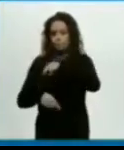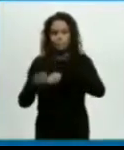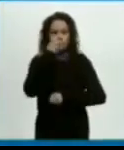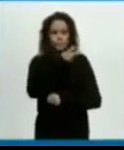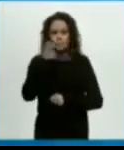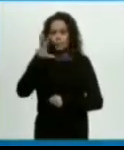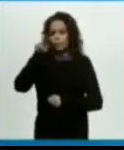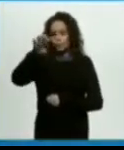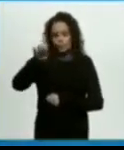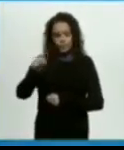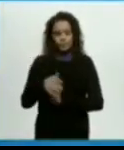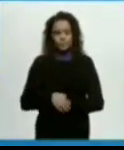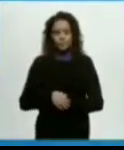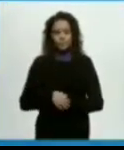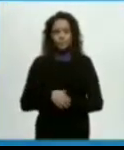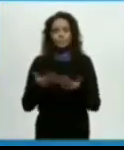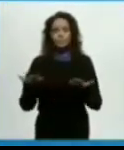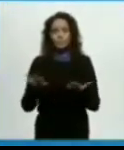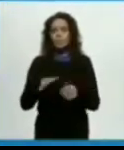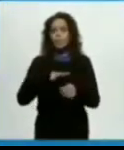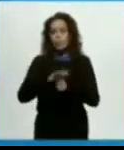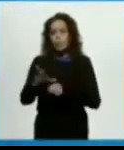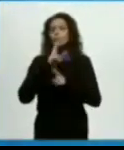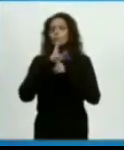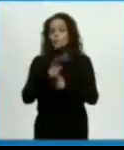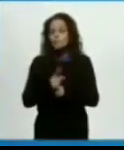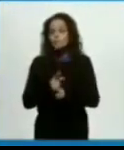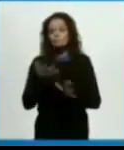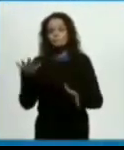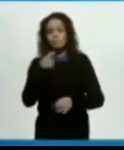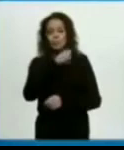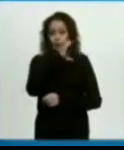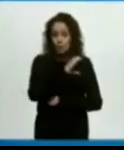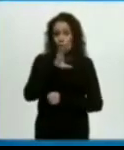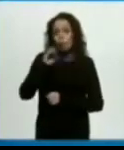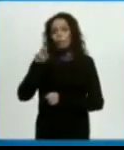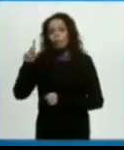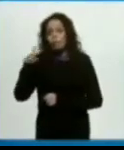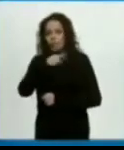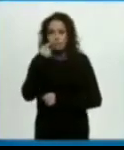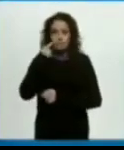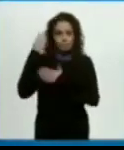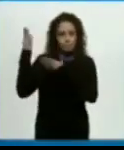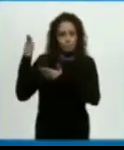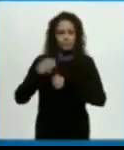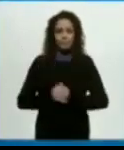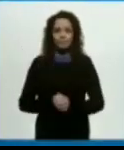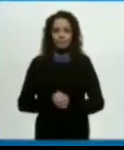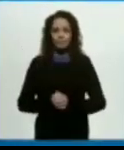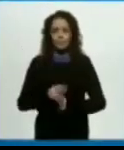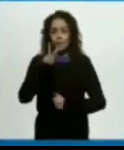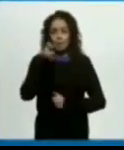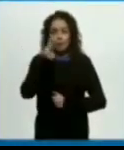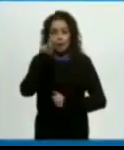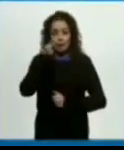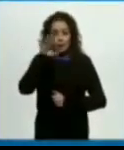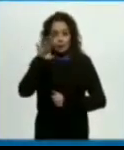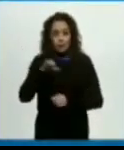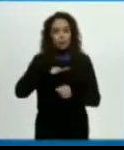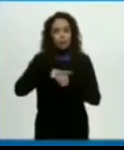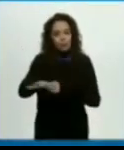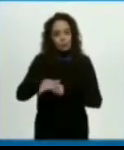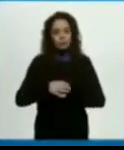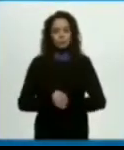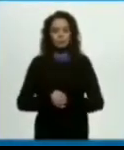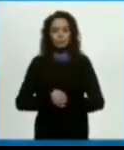La respuesta debe estar entre la C o D. Entonces observamos que es un vértice, bueno, es